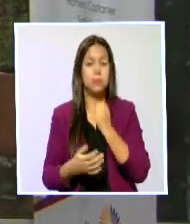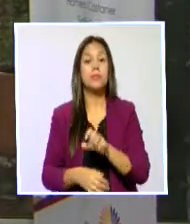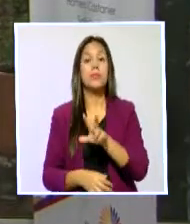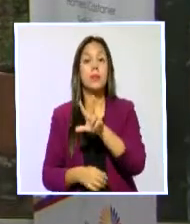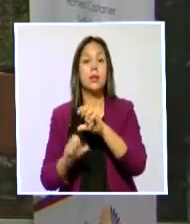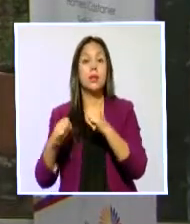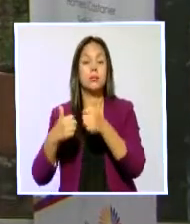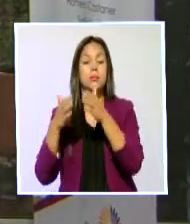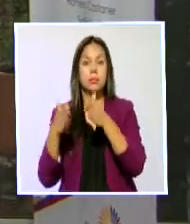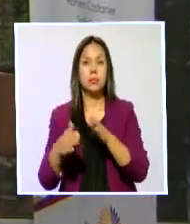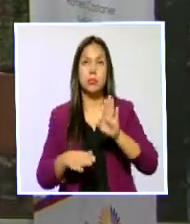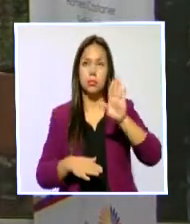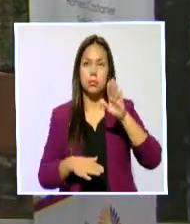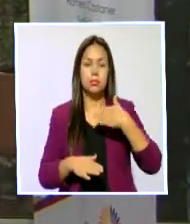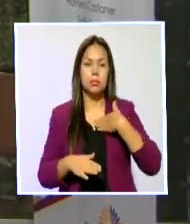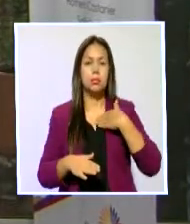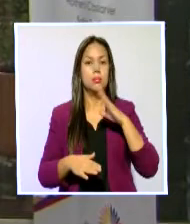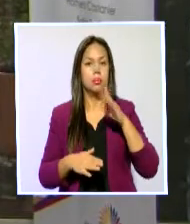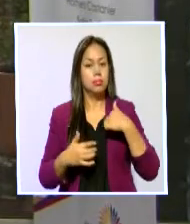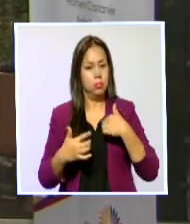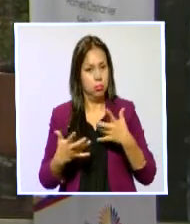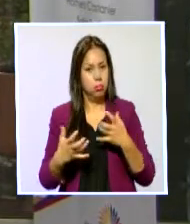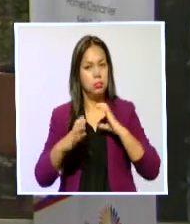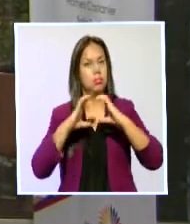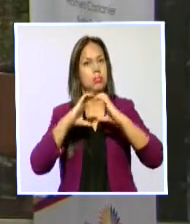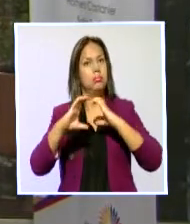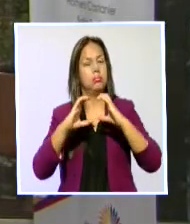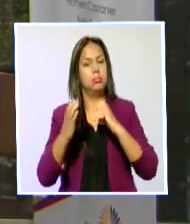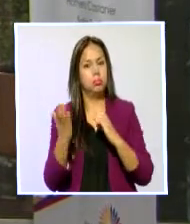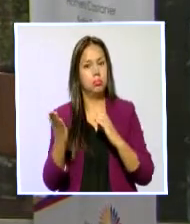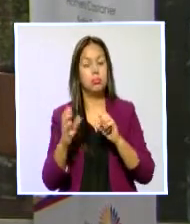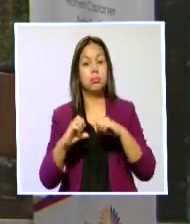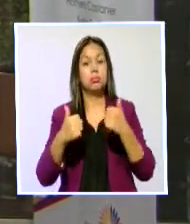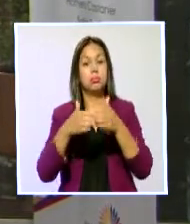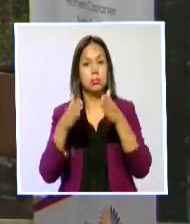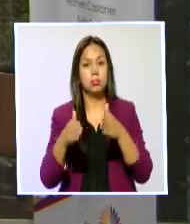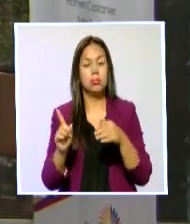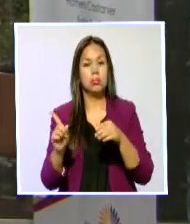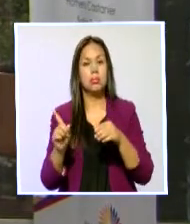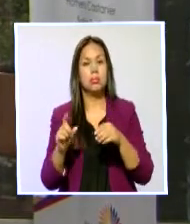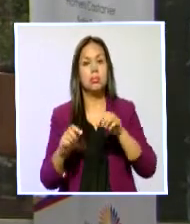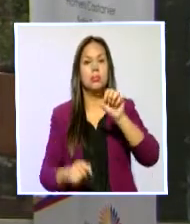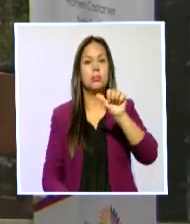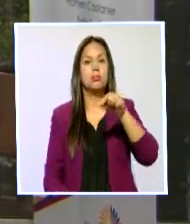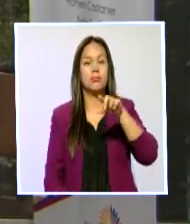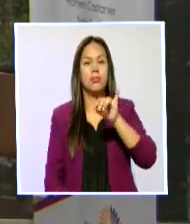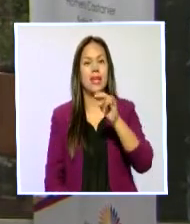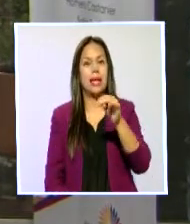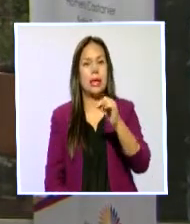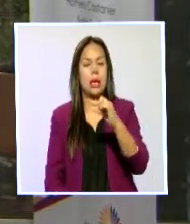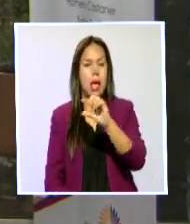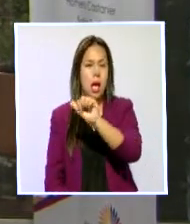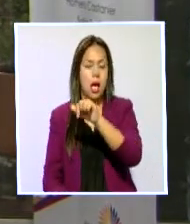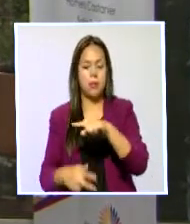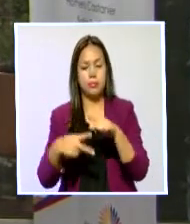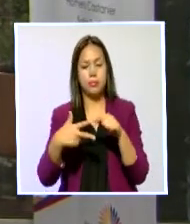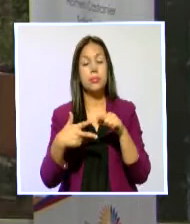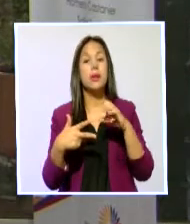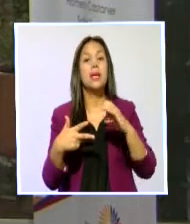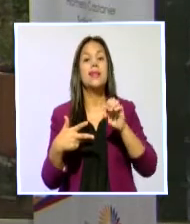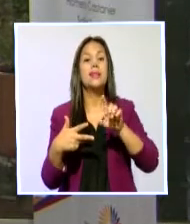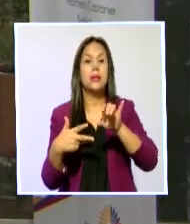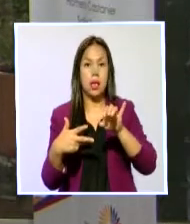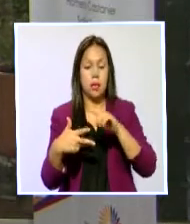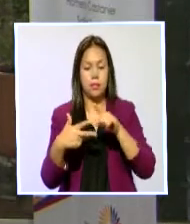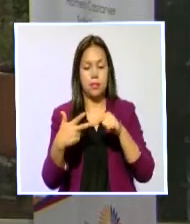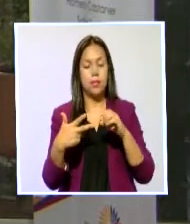solicitado la palabra acá en la Comisión de Fiscalización. Se trata de los asambleístas Marcela Aguiñaga, Guillermo Celi y Fernando